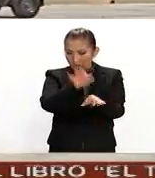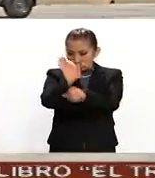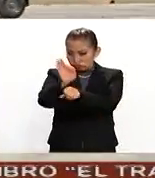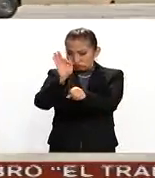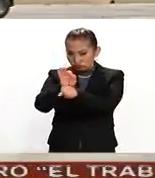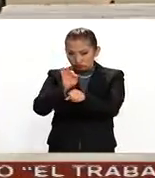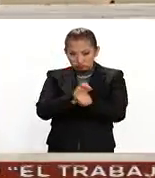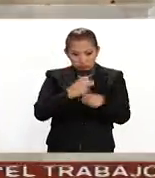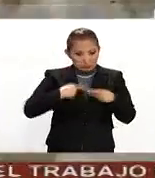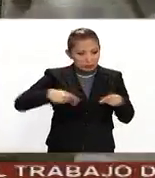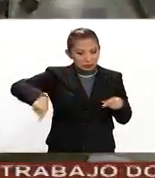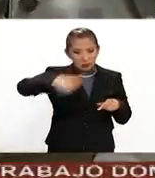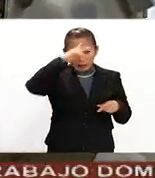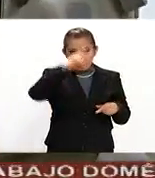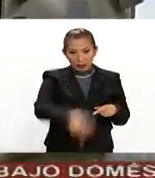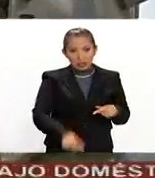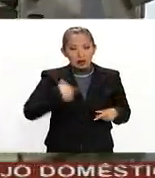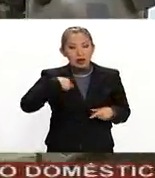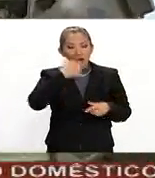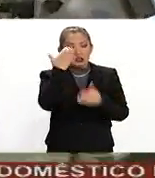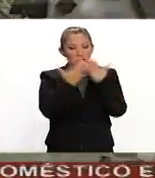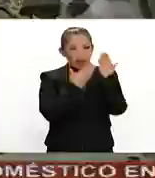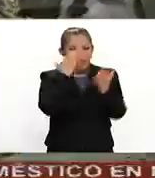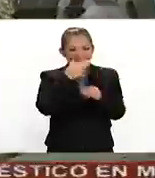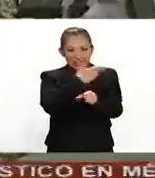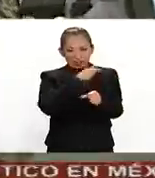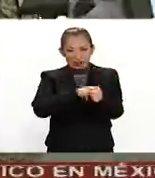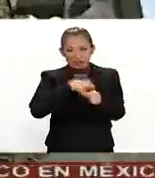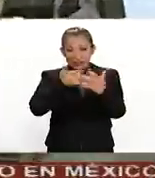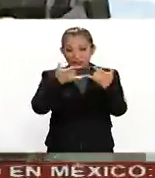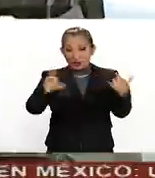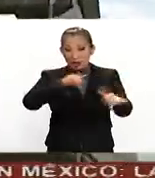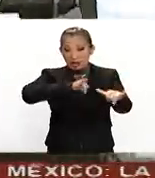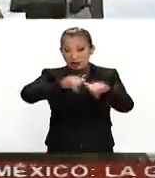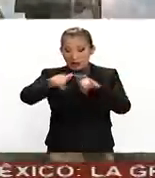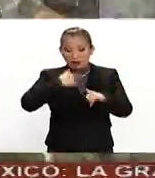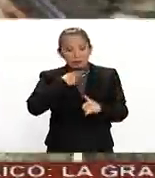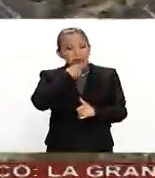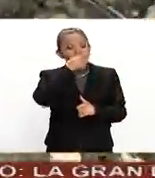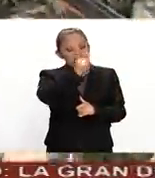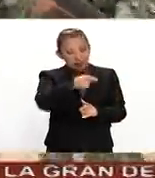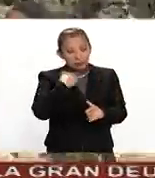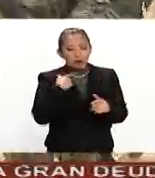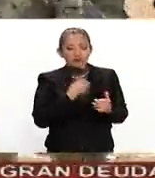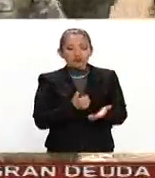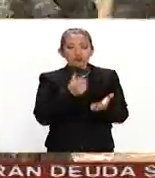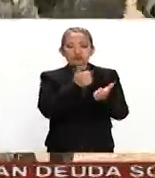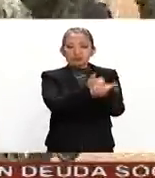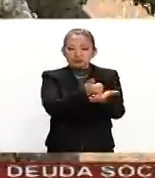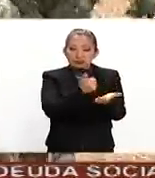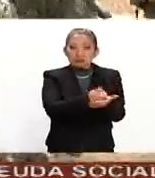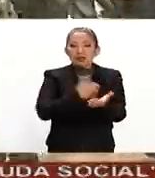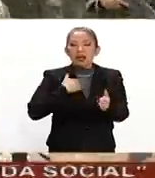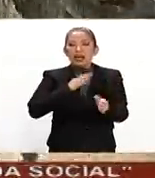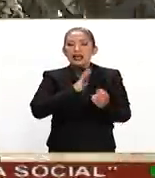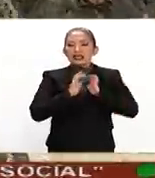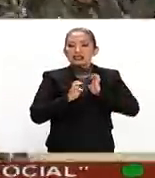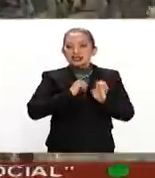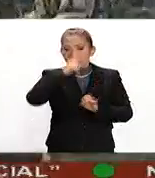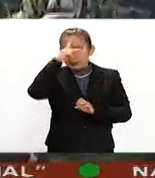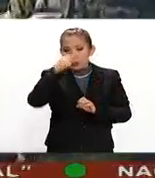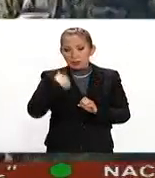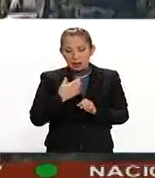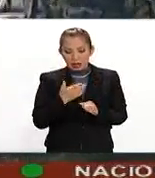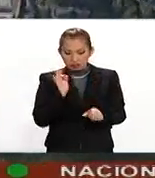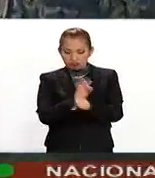y proteger a los mexicanos, la Academia Nacional de Historia y Geografía se pronunció por cerrar filas con el ejército mexicano para que se le